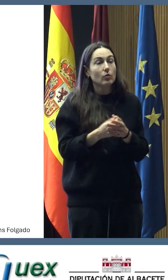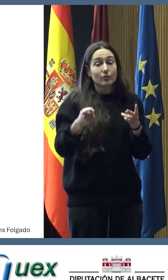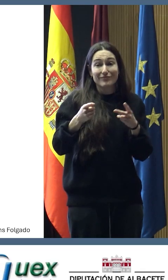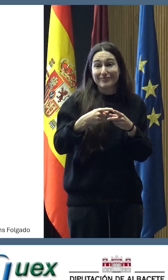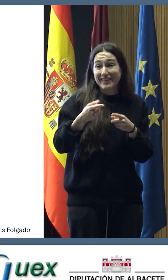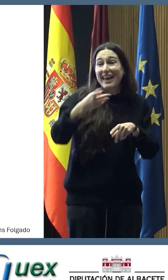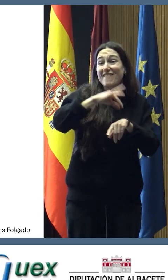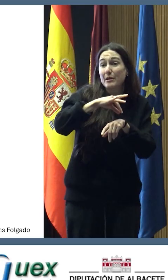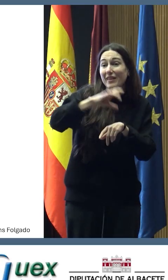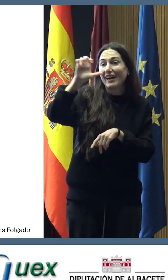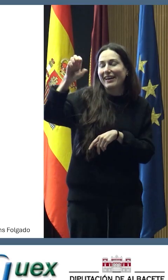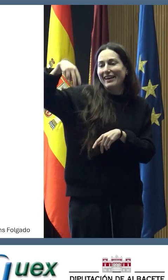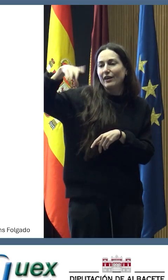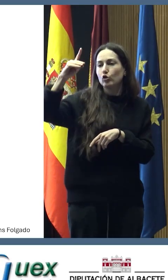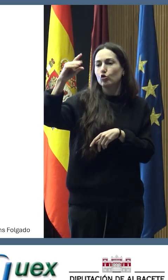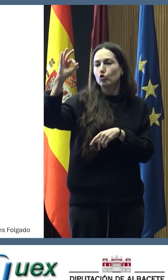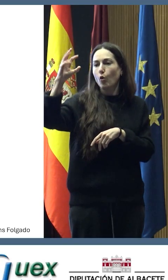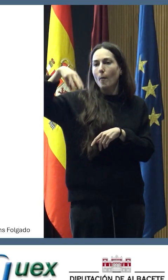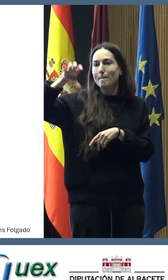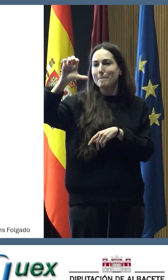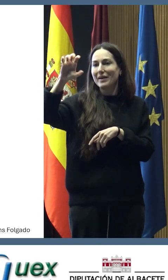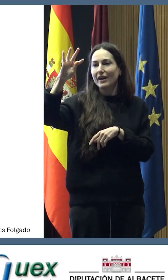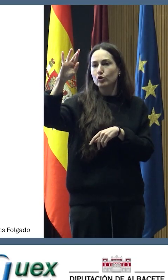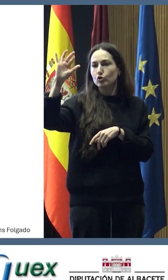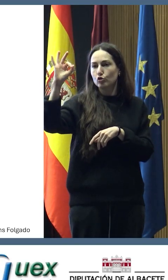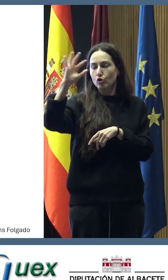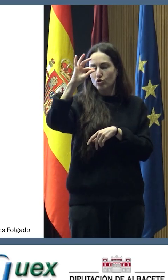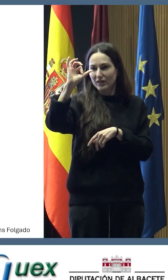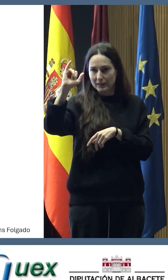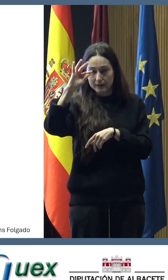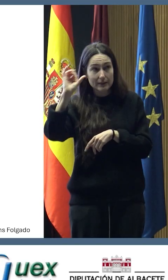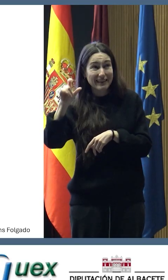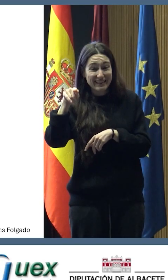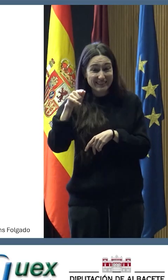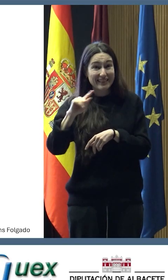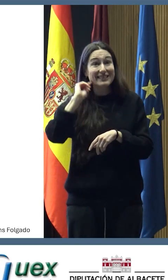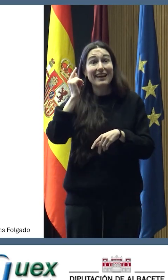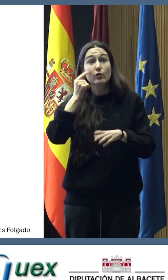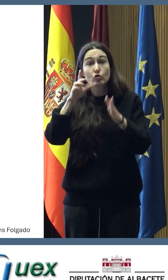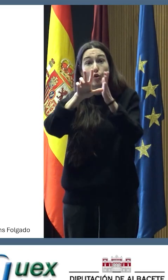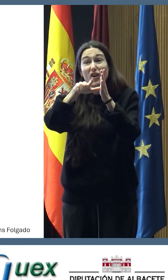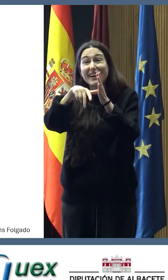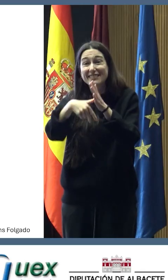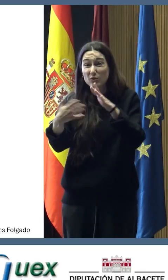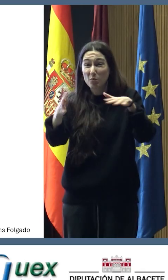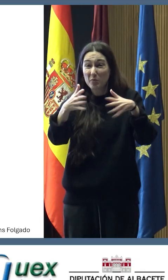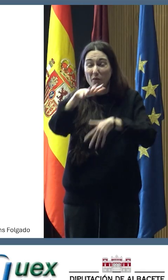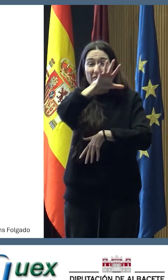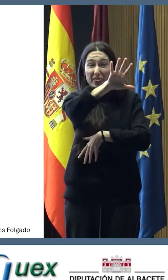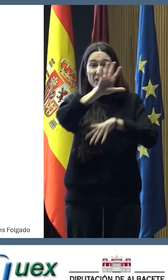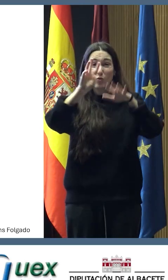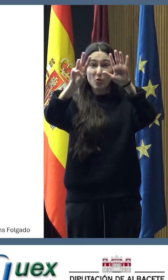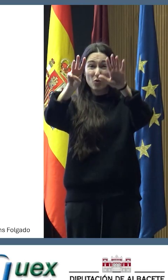también es una enfermedad que lleva un retraso en el diagnóstico de unos 5 o 8 años.